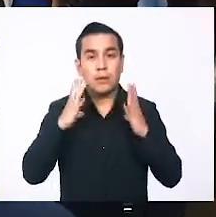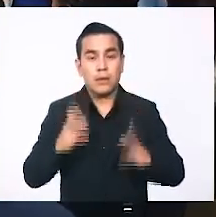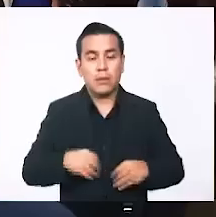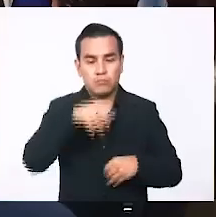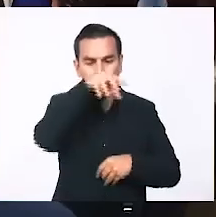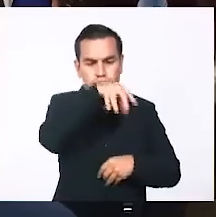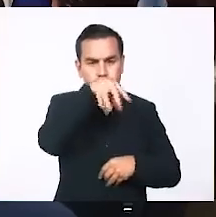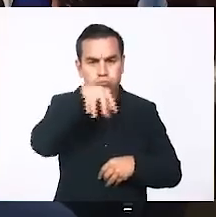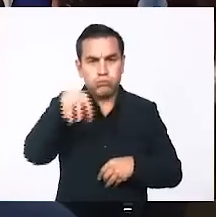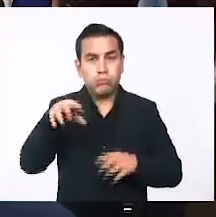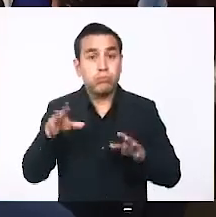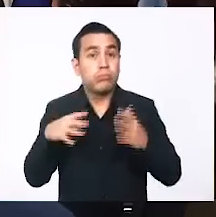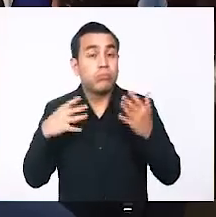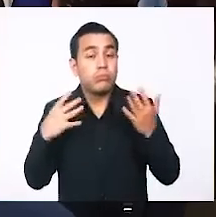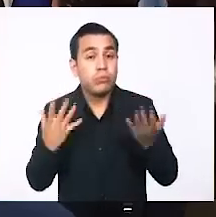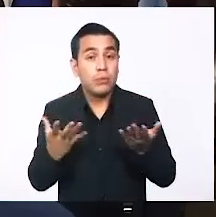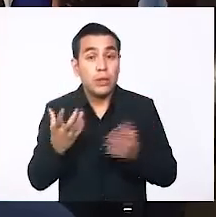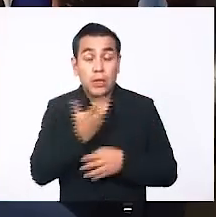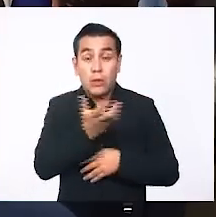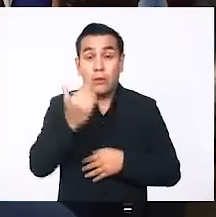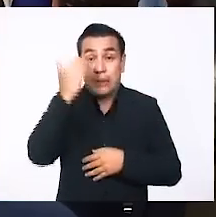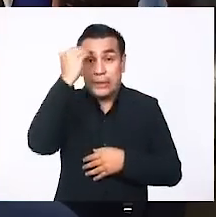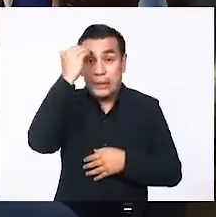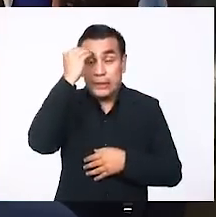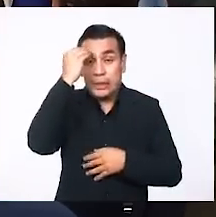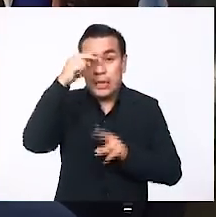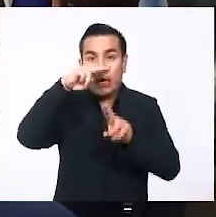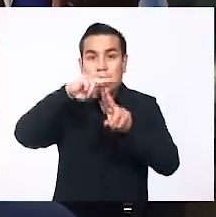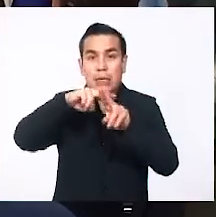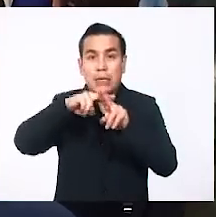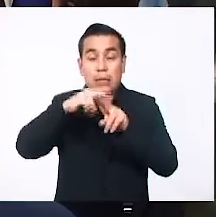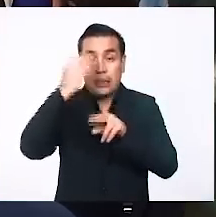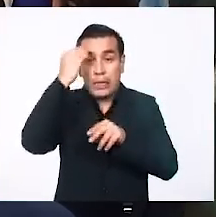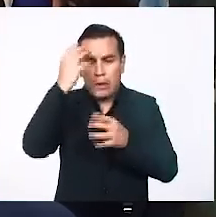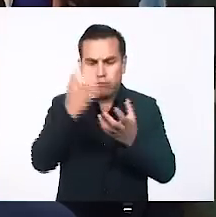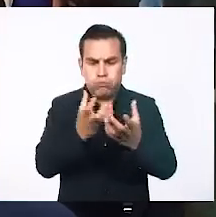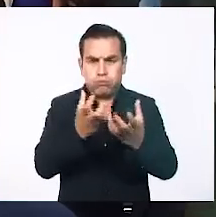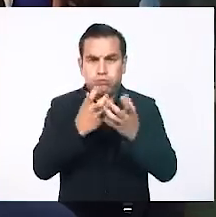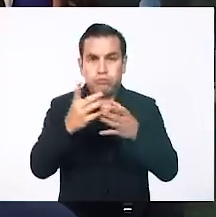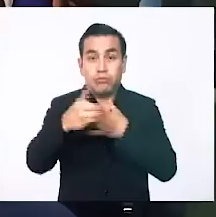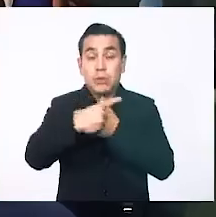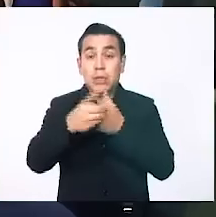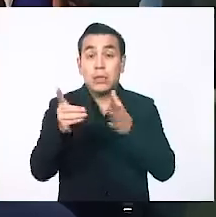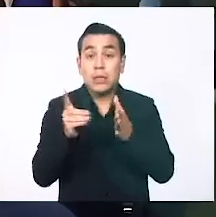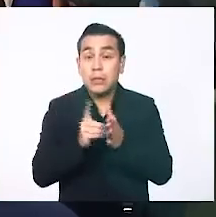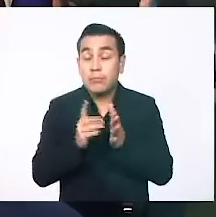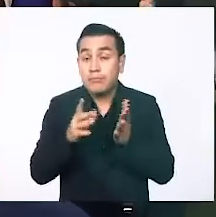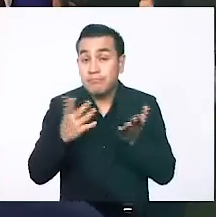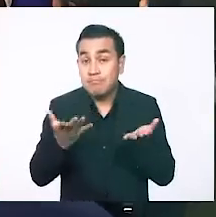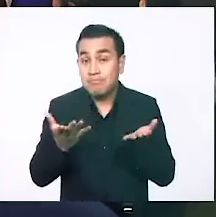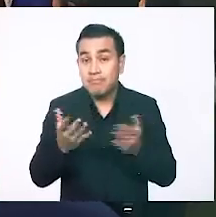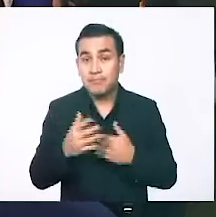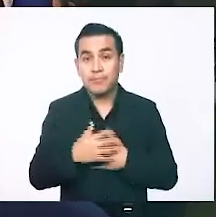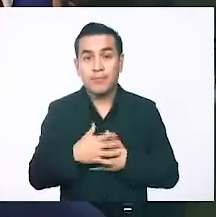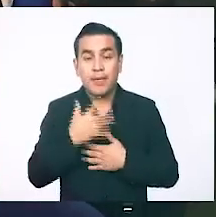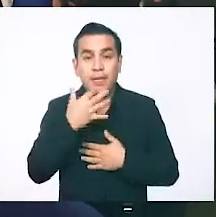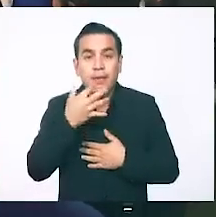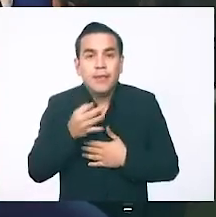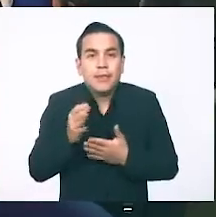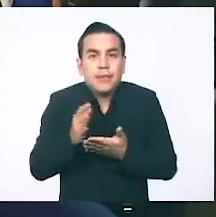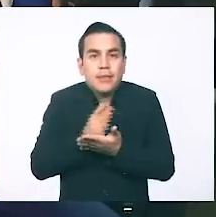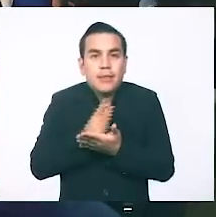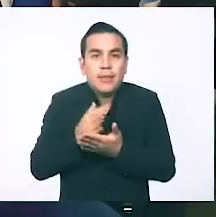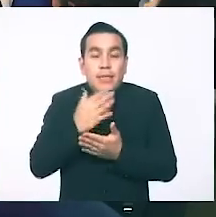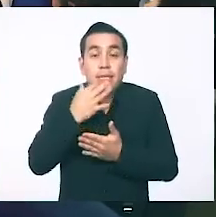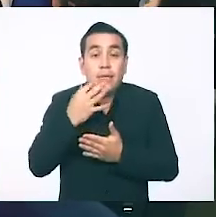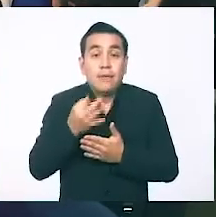les dijo nada porque era sabido por todos de que Arena tenía la mayoría y ellos iban a actuar con su mayoría. Porque nadie va a ganar